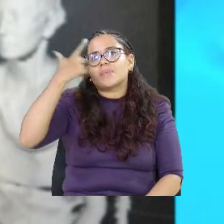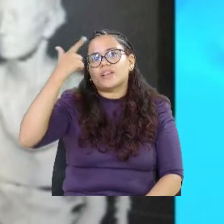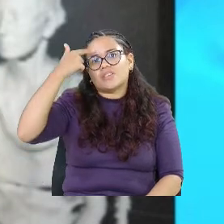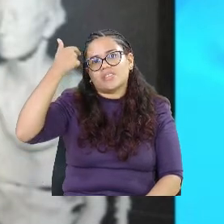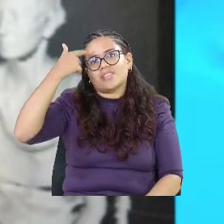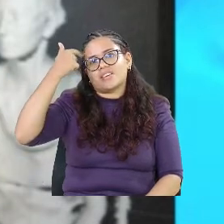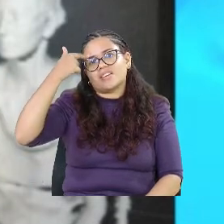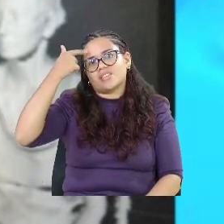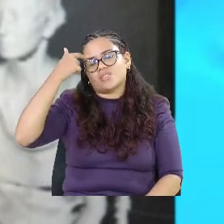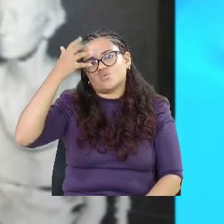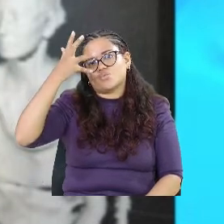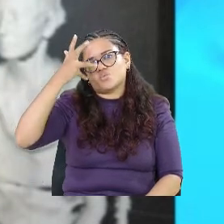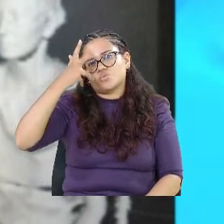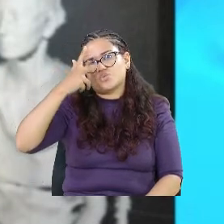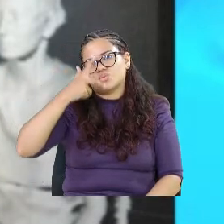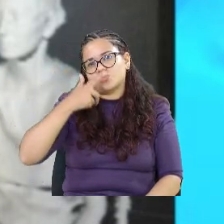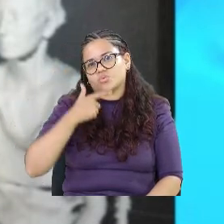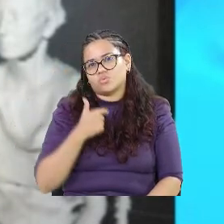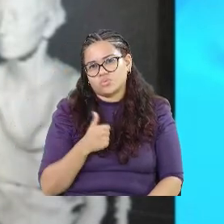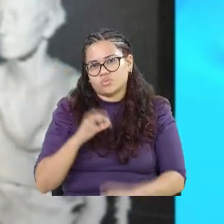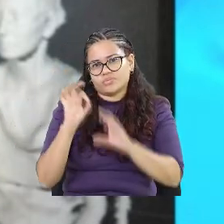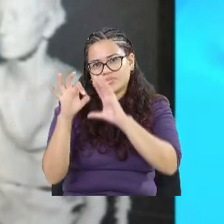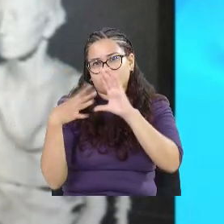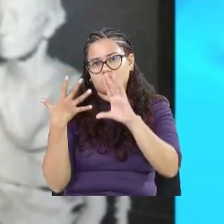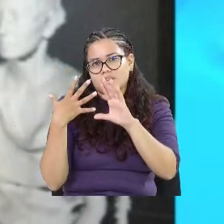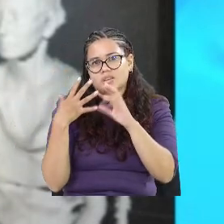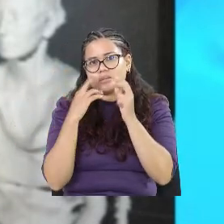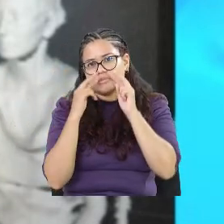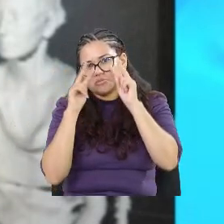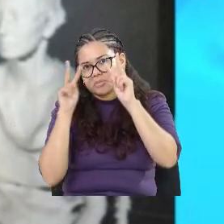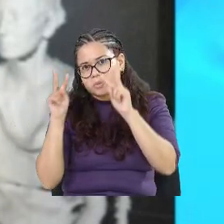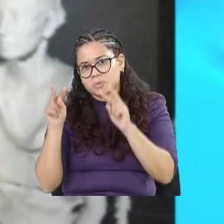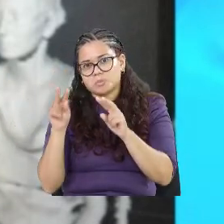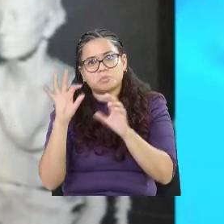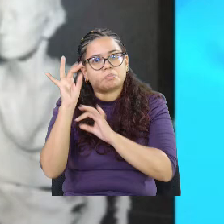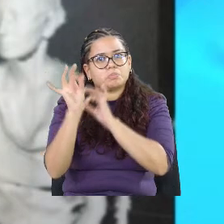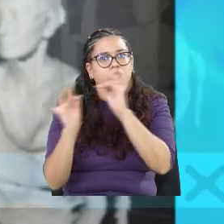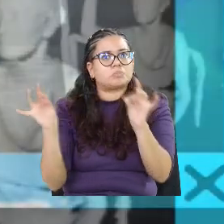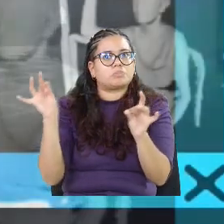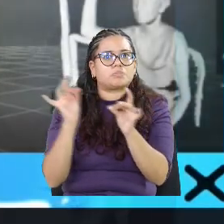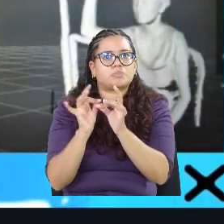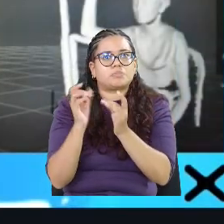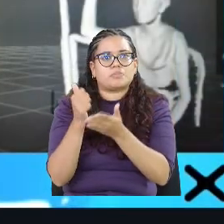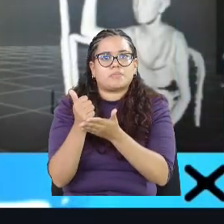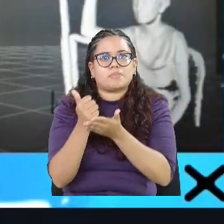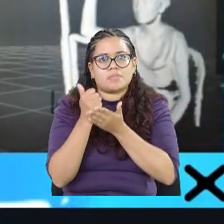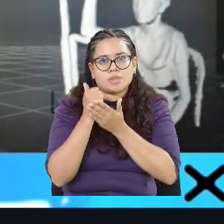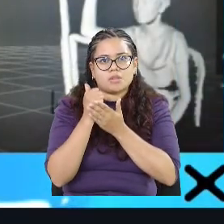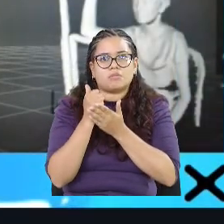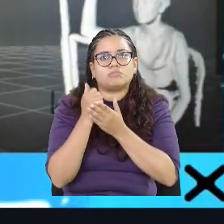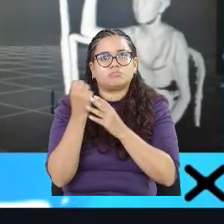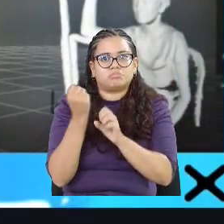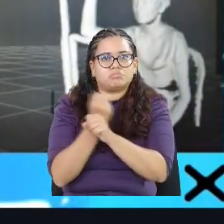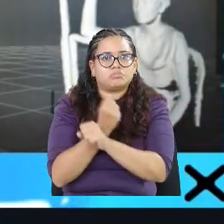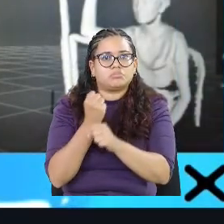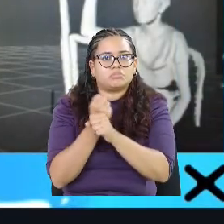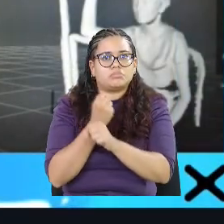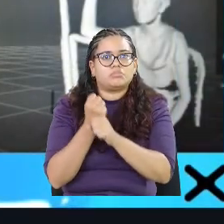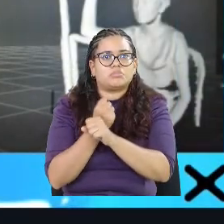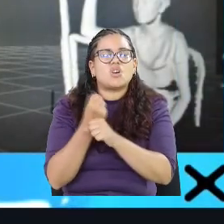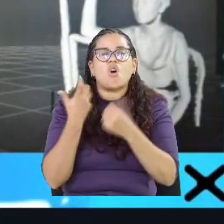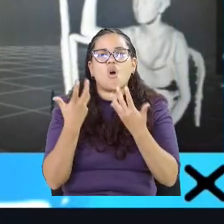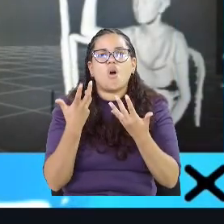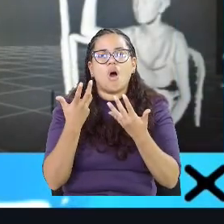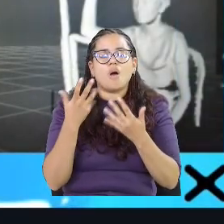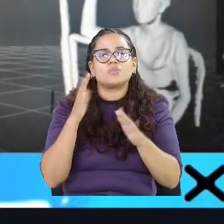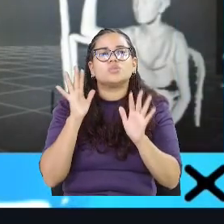se toma, la información es bastante precisa y nos permite pues trabajarlo, que es la